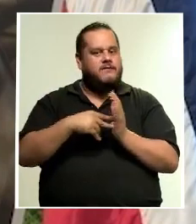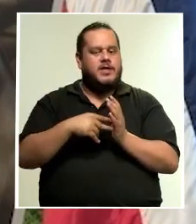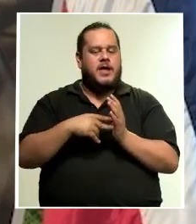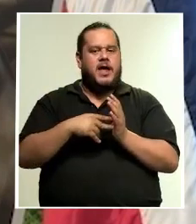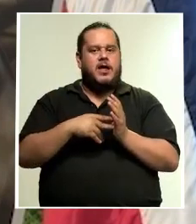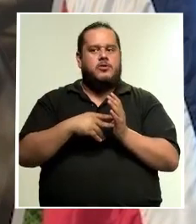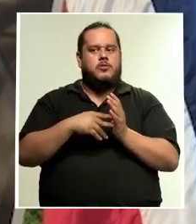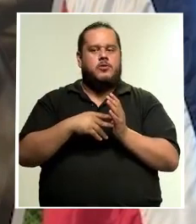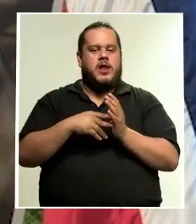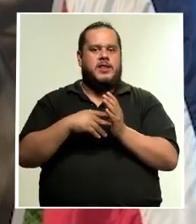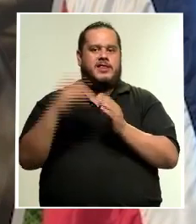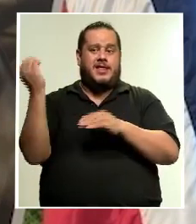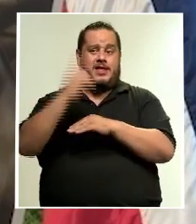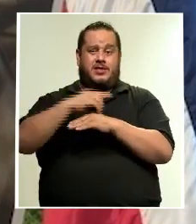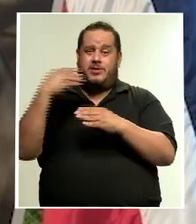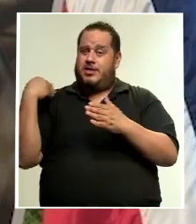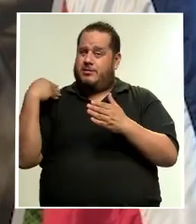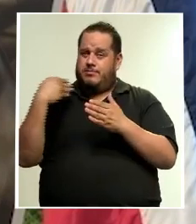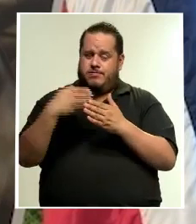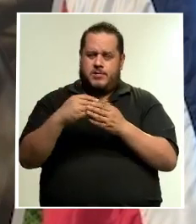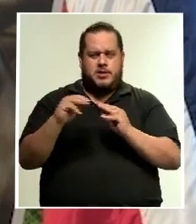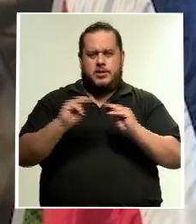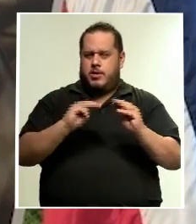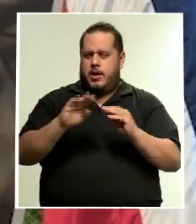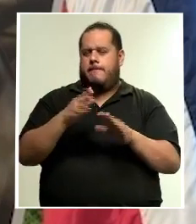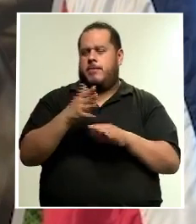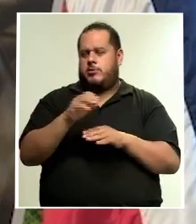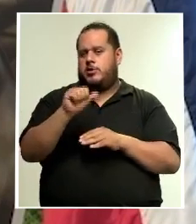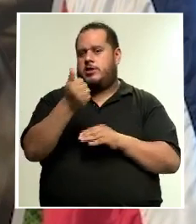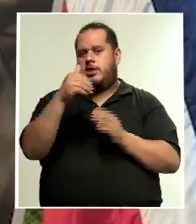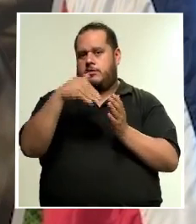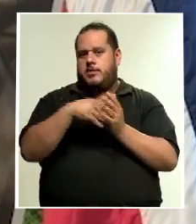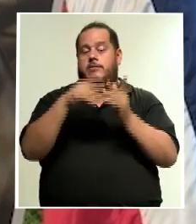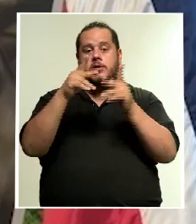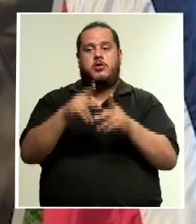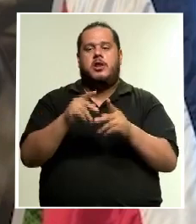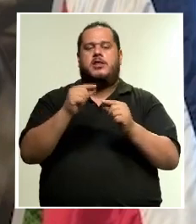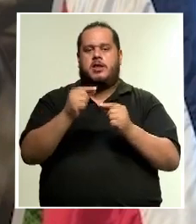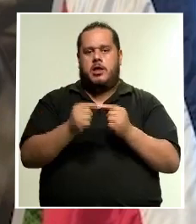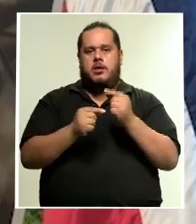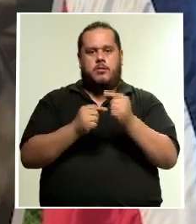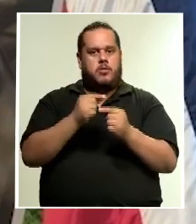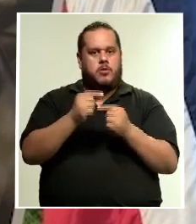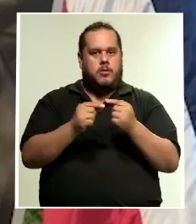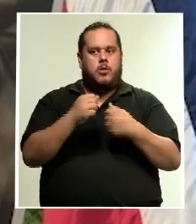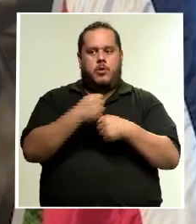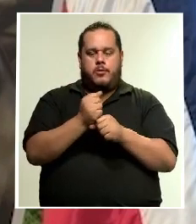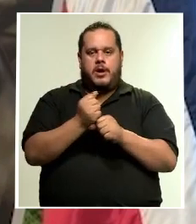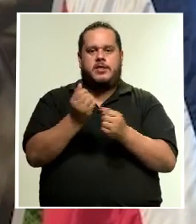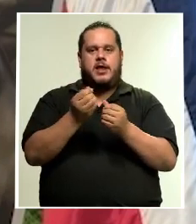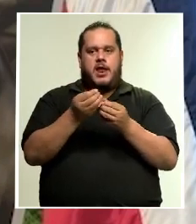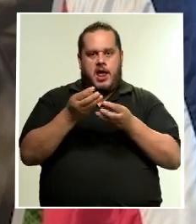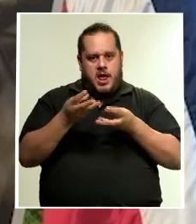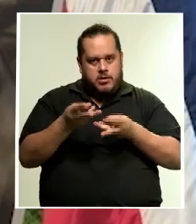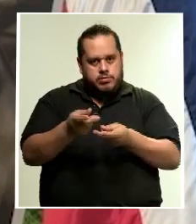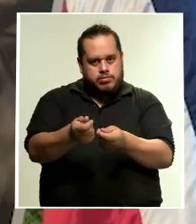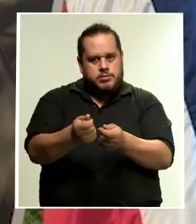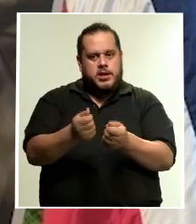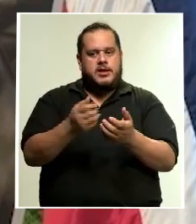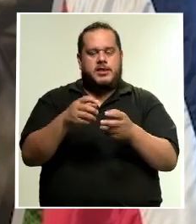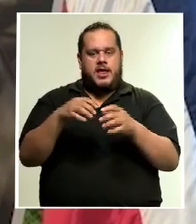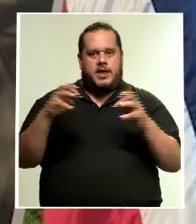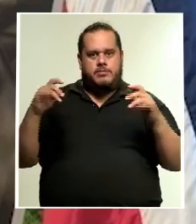durante estos días han ido movilizándose al menos 10.000 personas que poco a poco irán realizando el tránsito por la